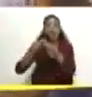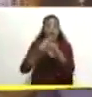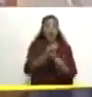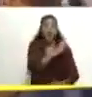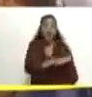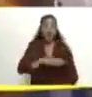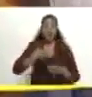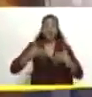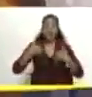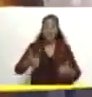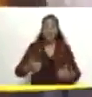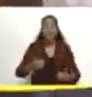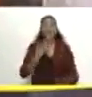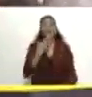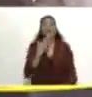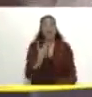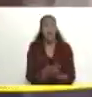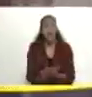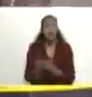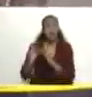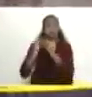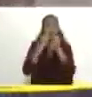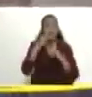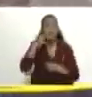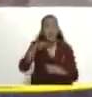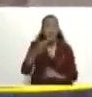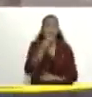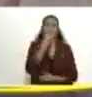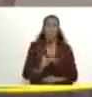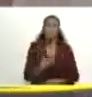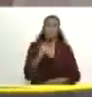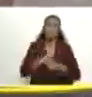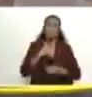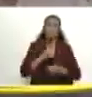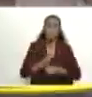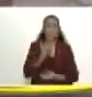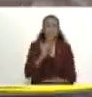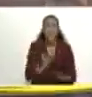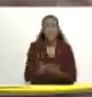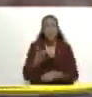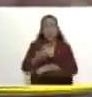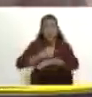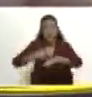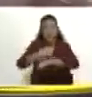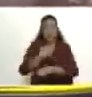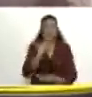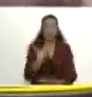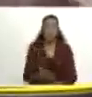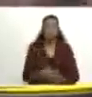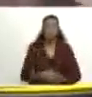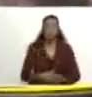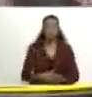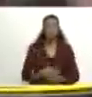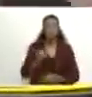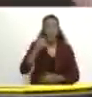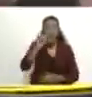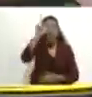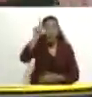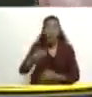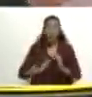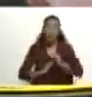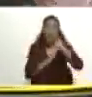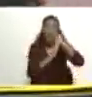de salud y le damos las gracias por esa gran política. Gracias, señor presidente, y gracias, señor gobernador. Bueno, aquí se encuentra el